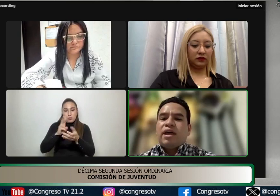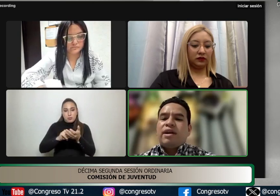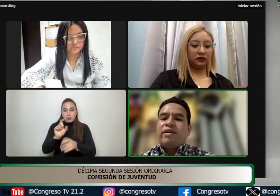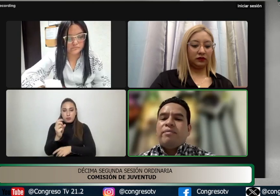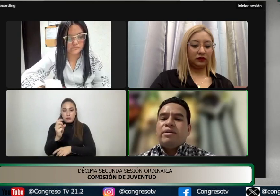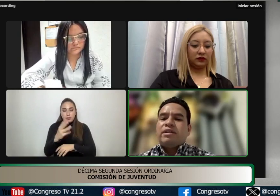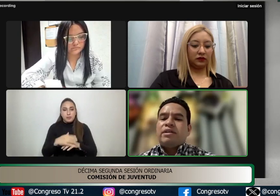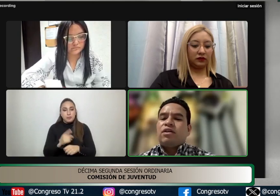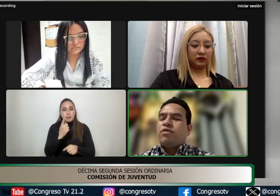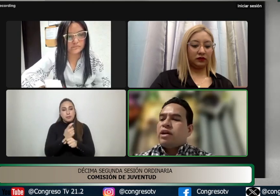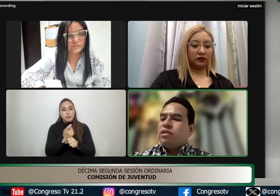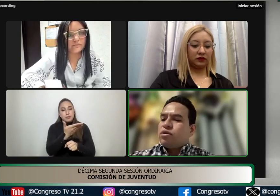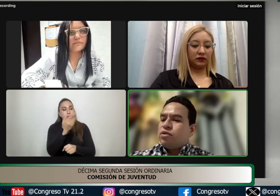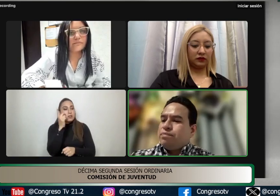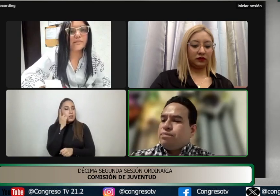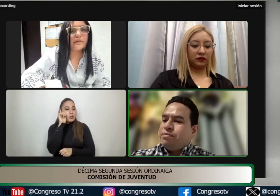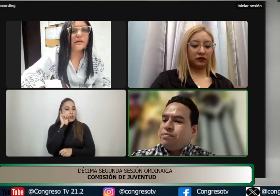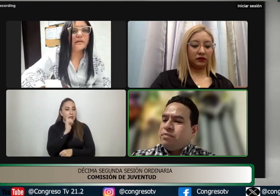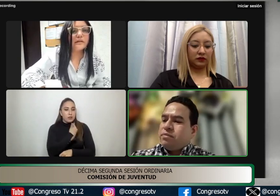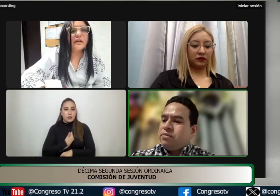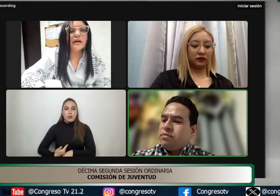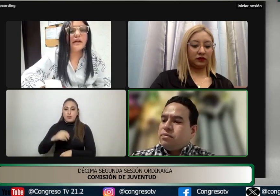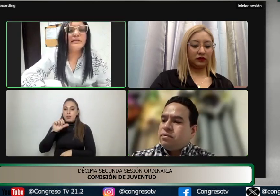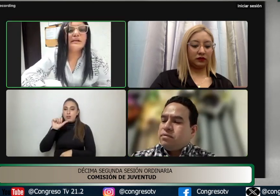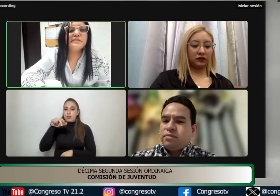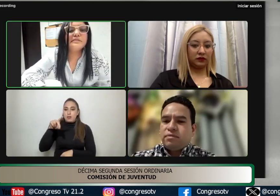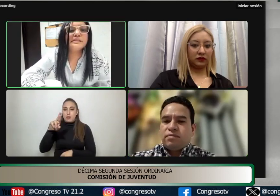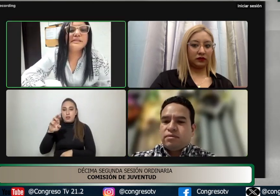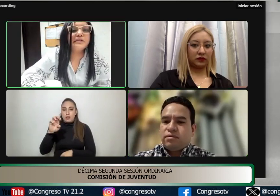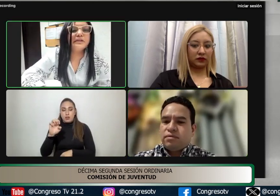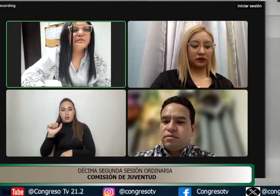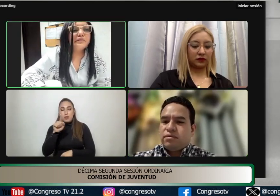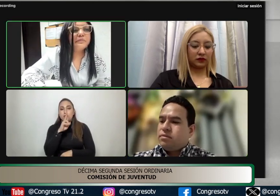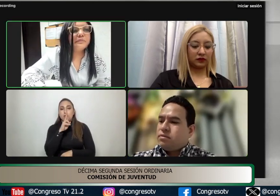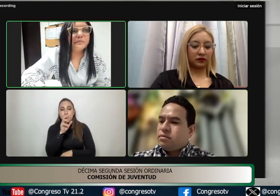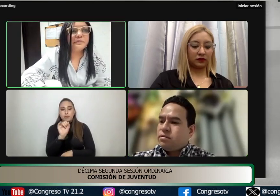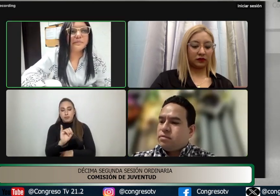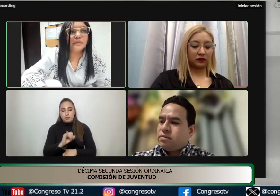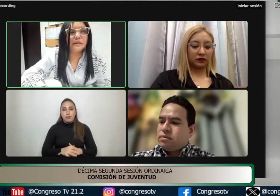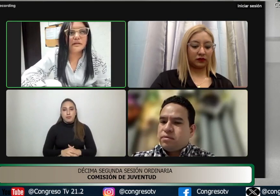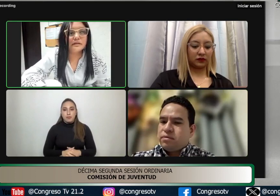Diputada Andrea Evelyn Vicenteño Barrientos. Andrea Vicenteño, a favor.